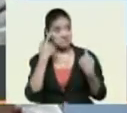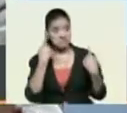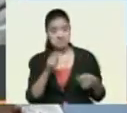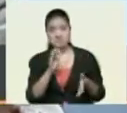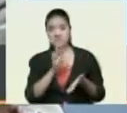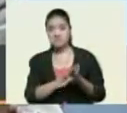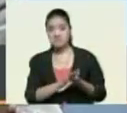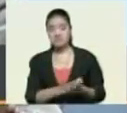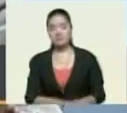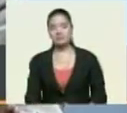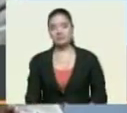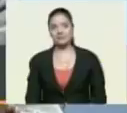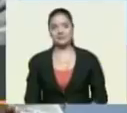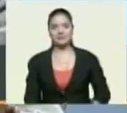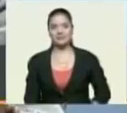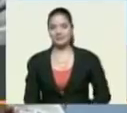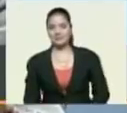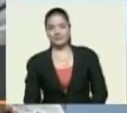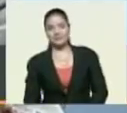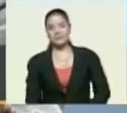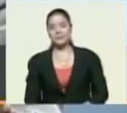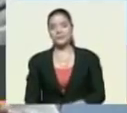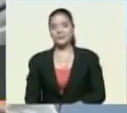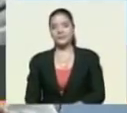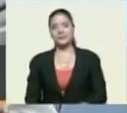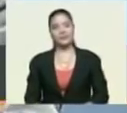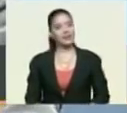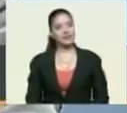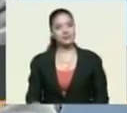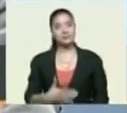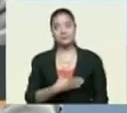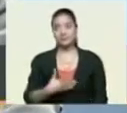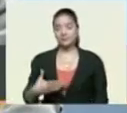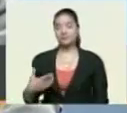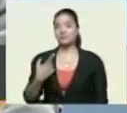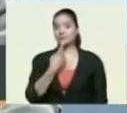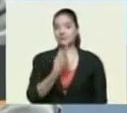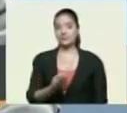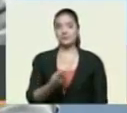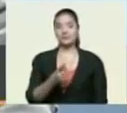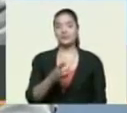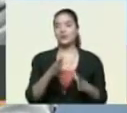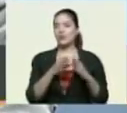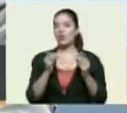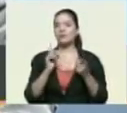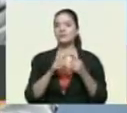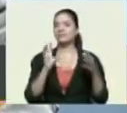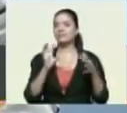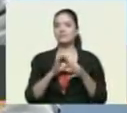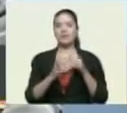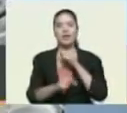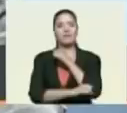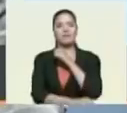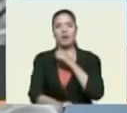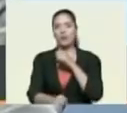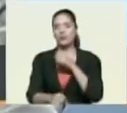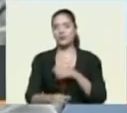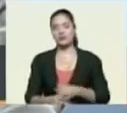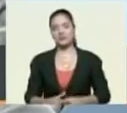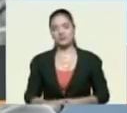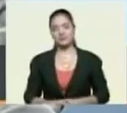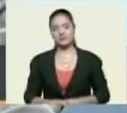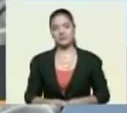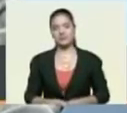tal sentido, quiero referir que los delitos son vinculados al fraude importador,